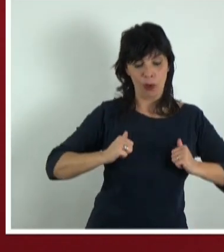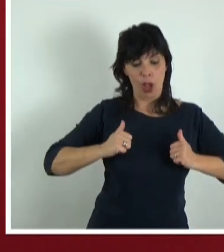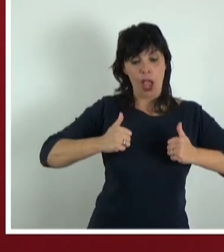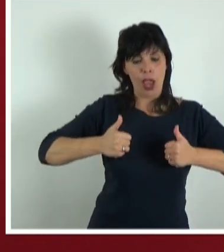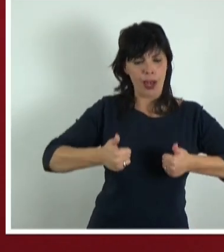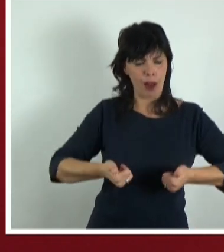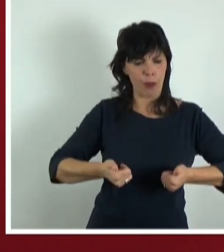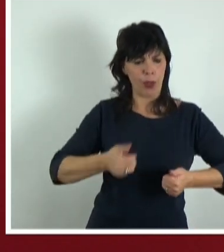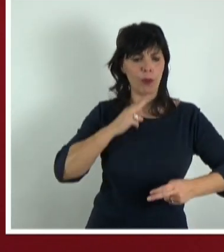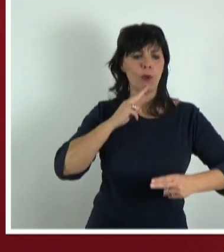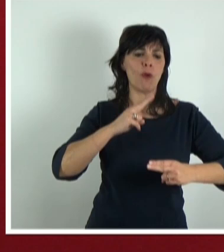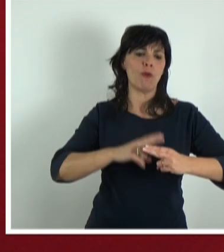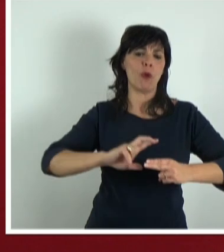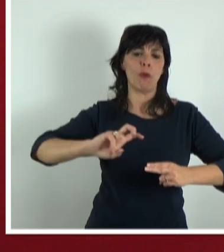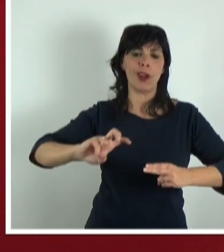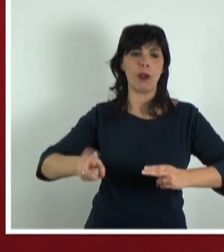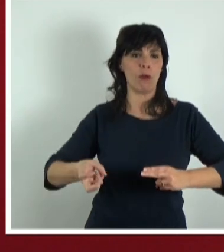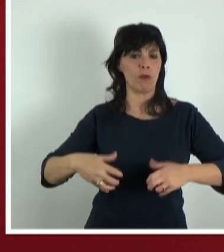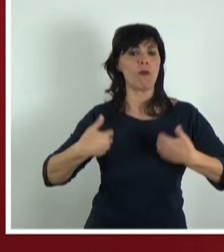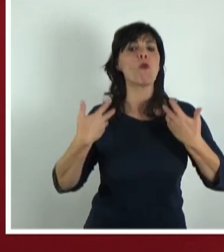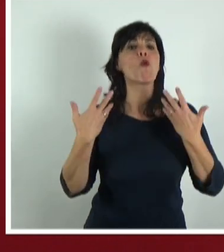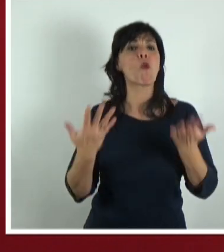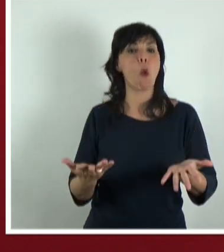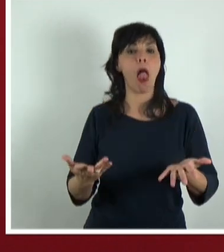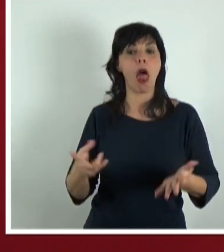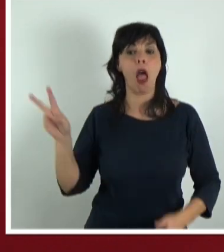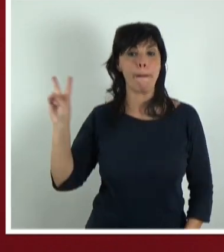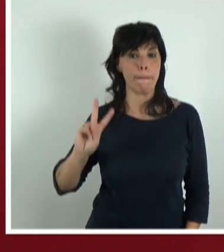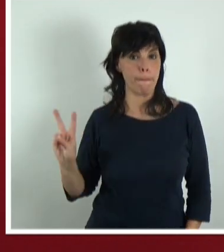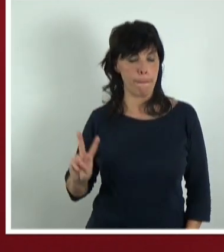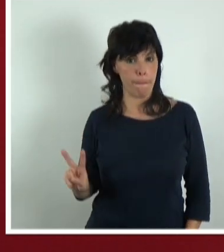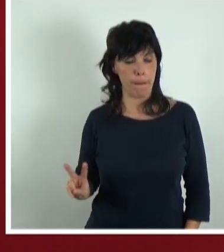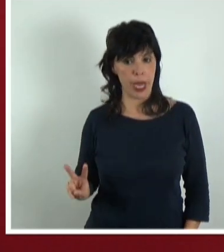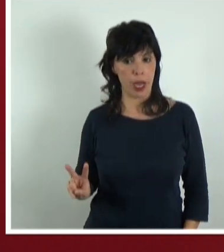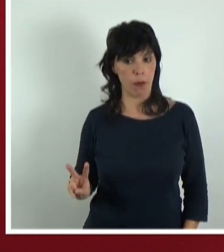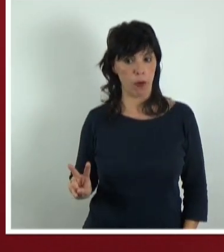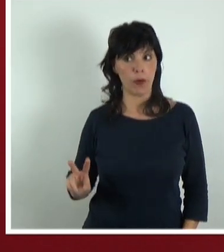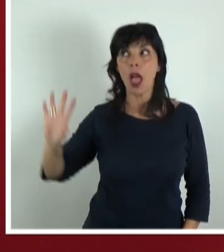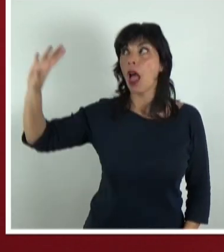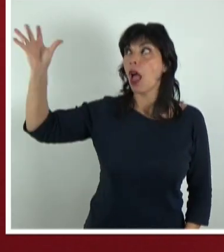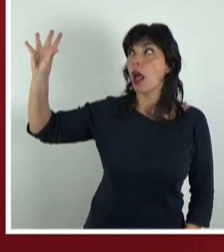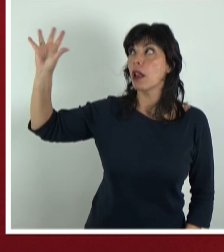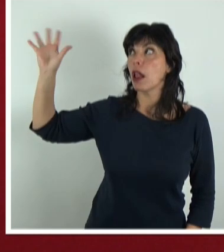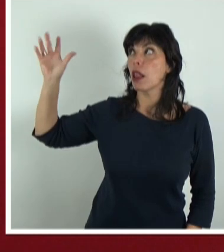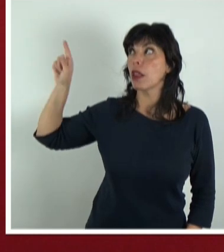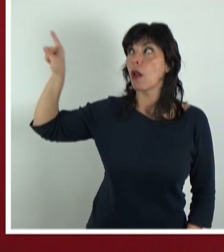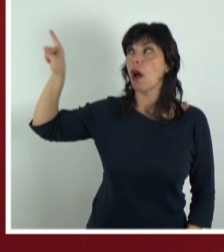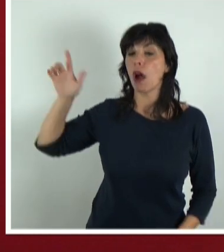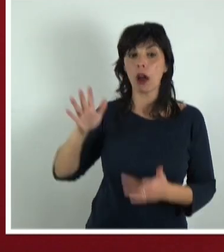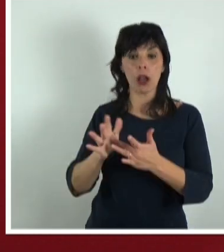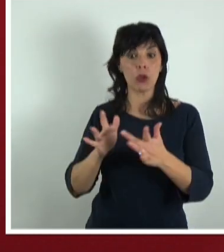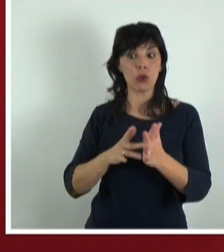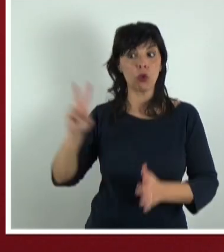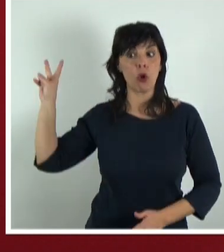Y Jesucristo, cuando vino a la tierra, Él dejó la eternidad